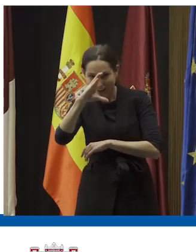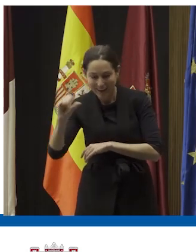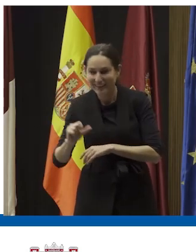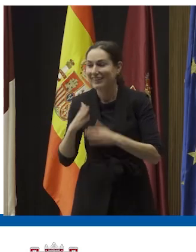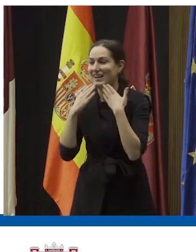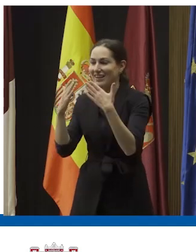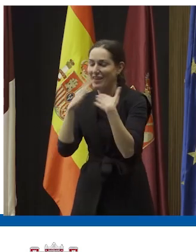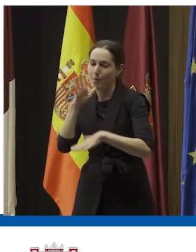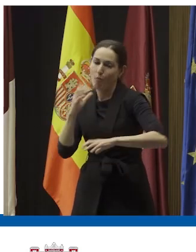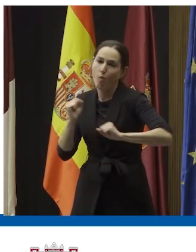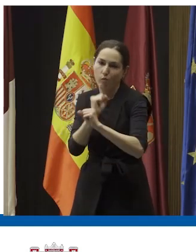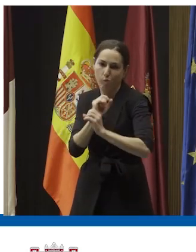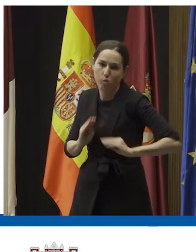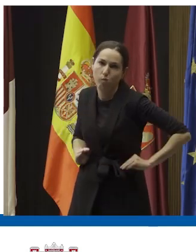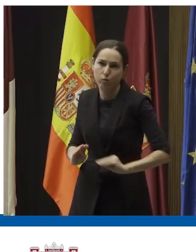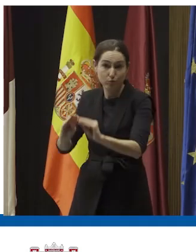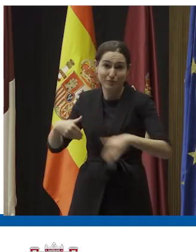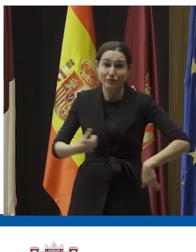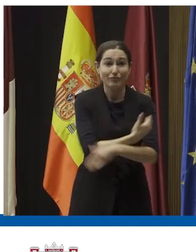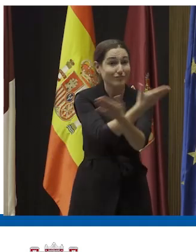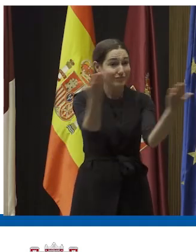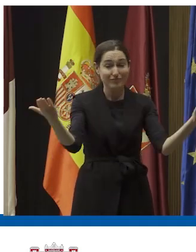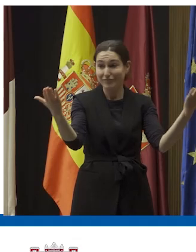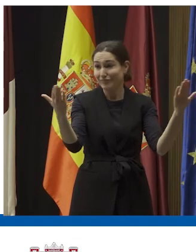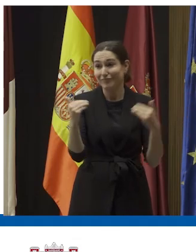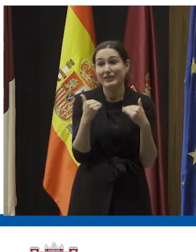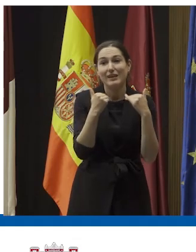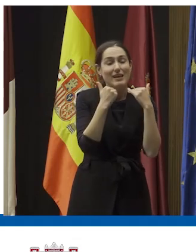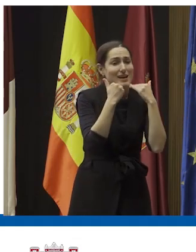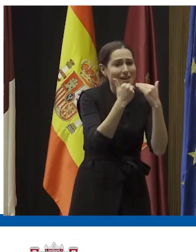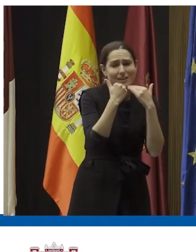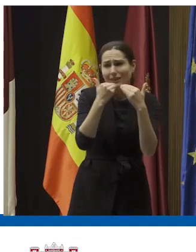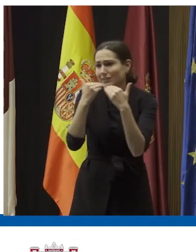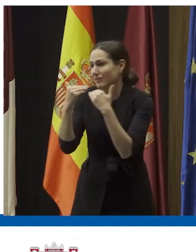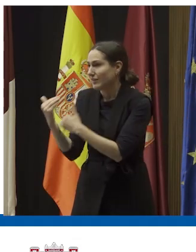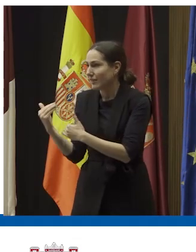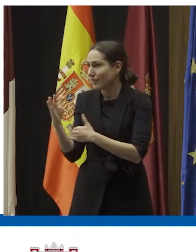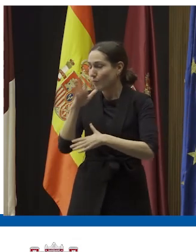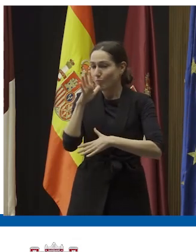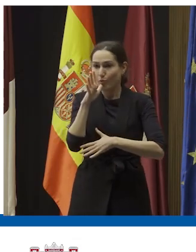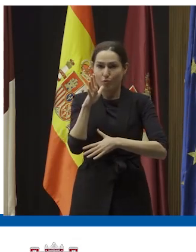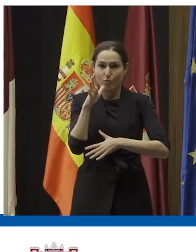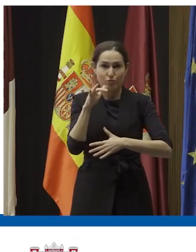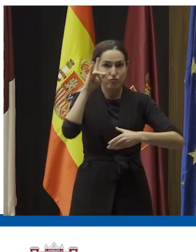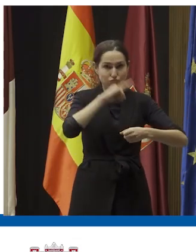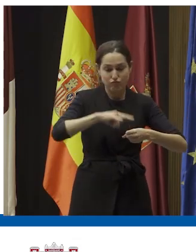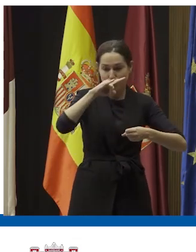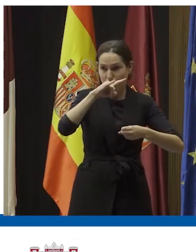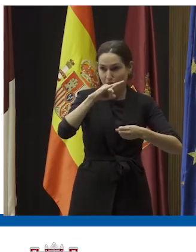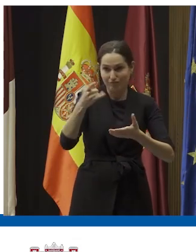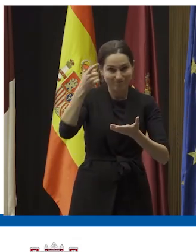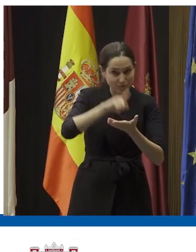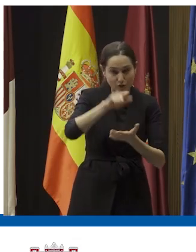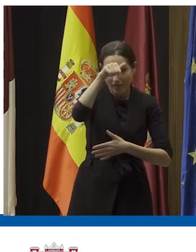por vuestro trabajo y a todos ustedes, como siempre, también. Muchísimas gracias por estar un lunes más